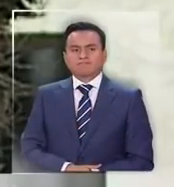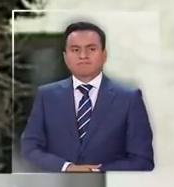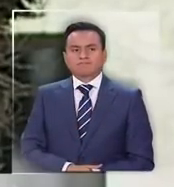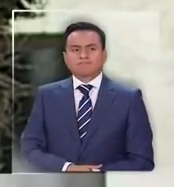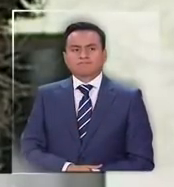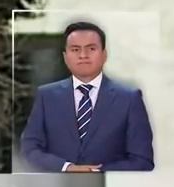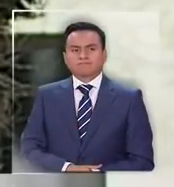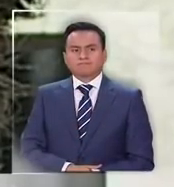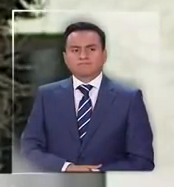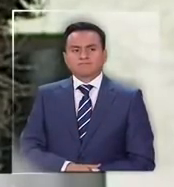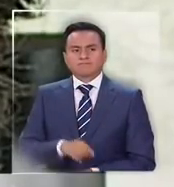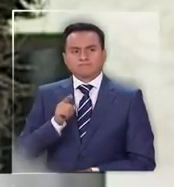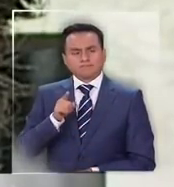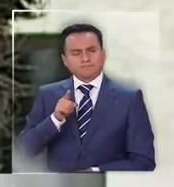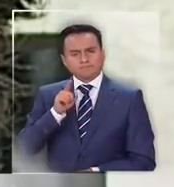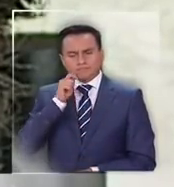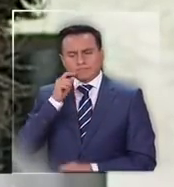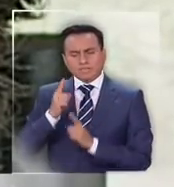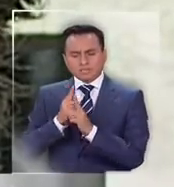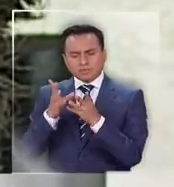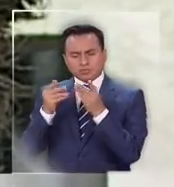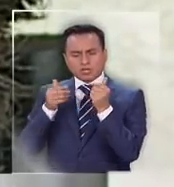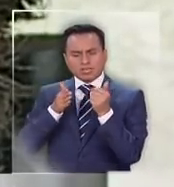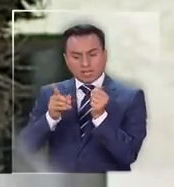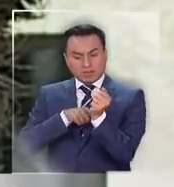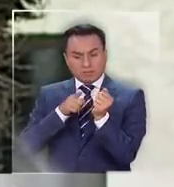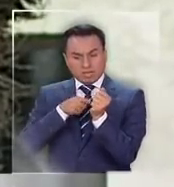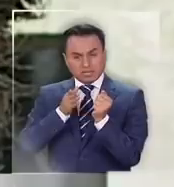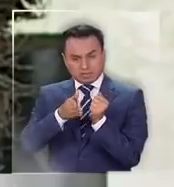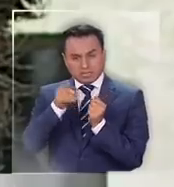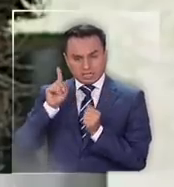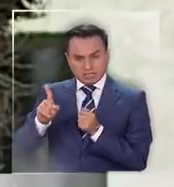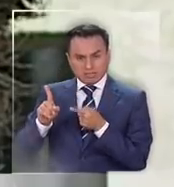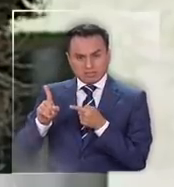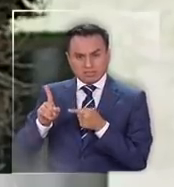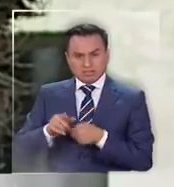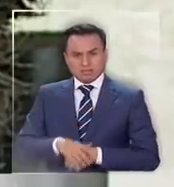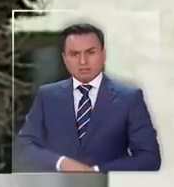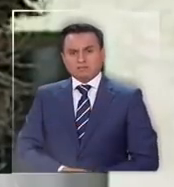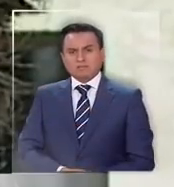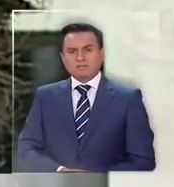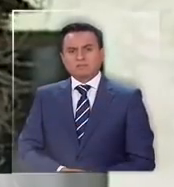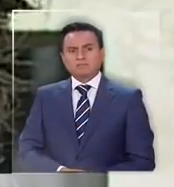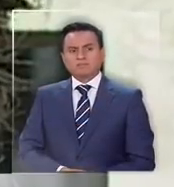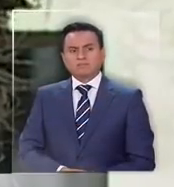¿Y él sigue siendo el guía espiritual de esta familia?